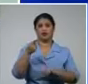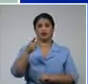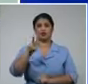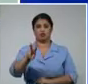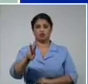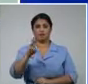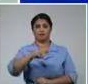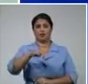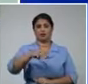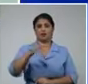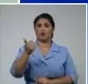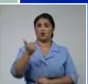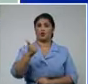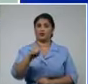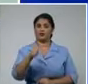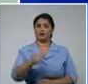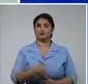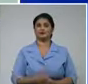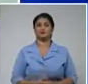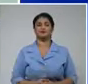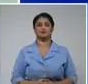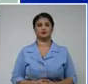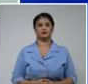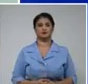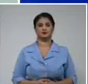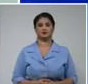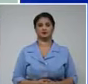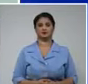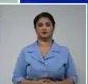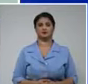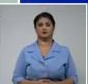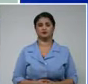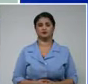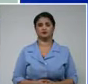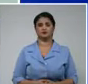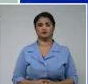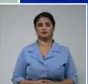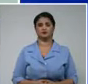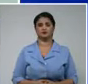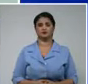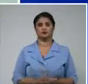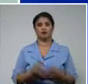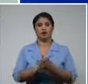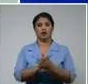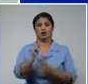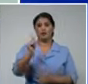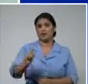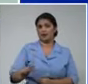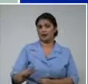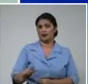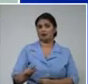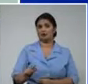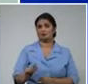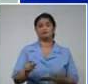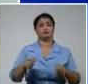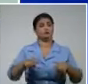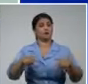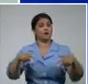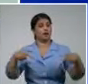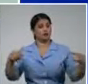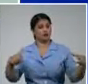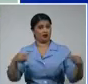10. Mayabeque es una provincia que incrementa el número de casos a 63